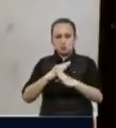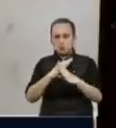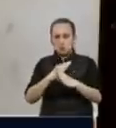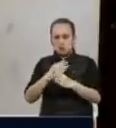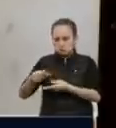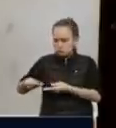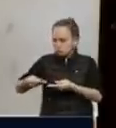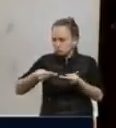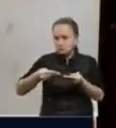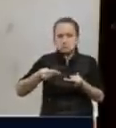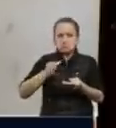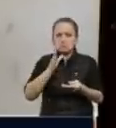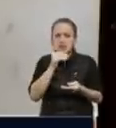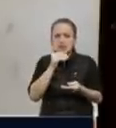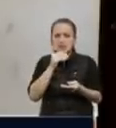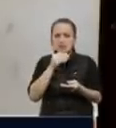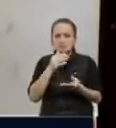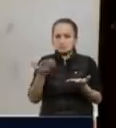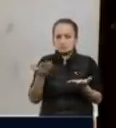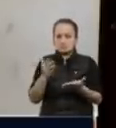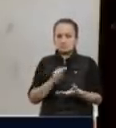había un protocolo.